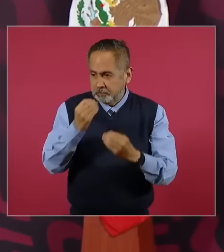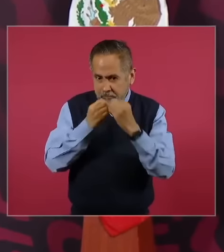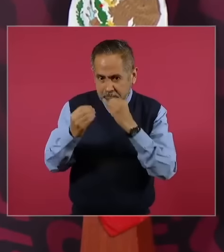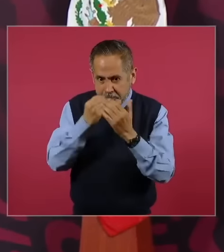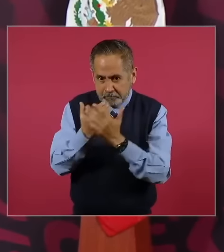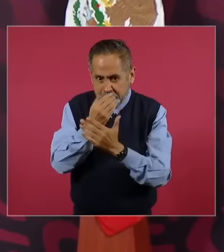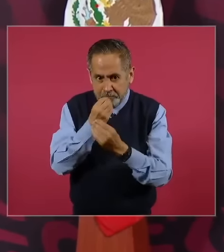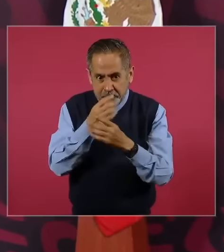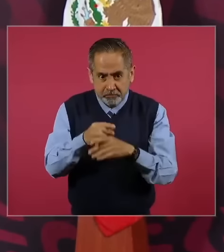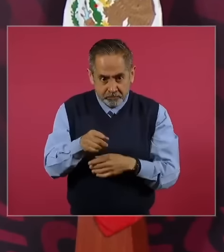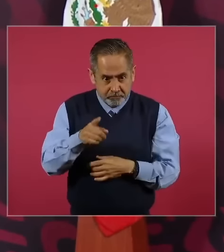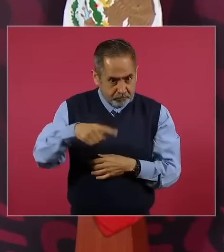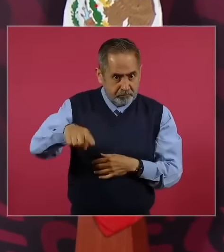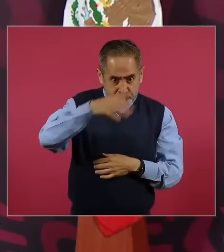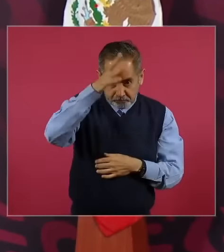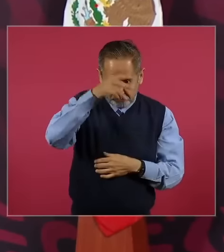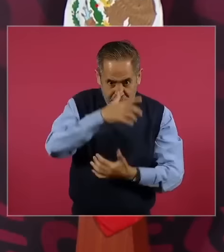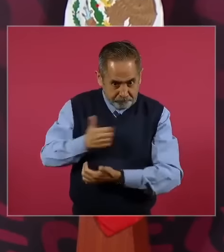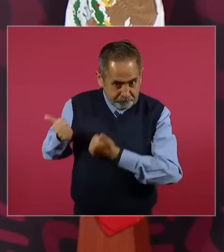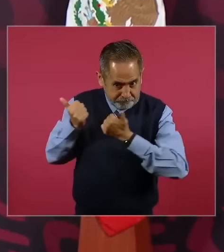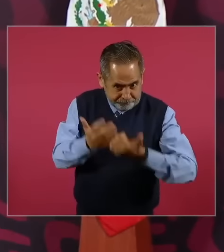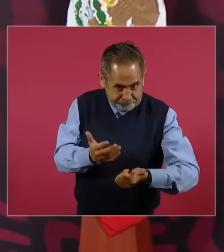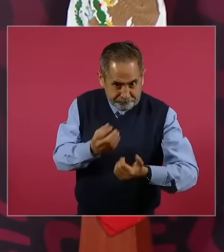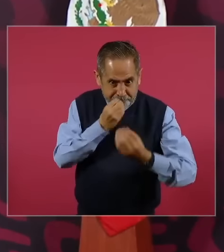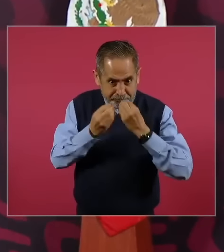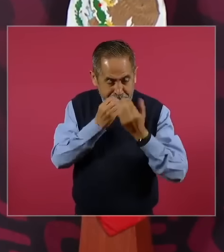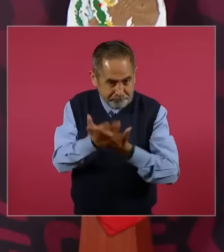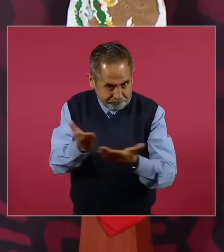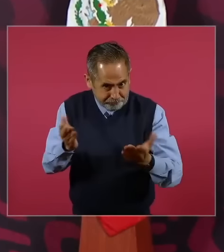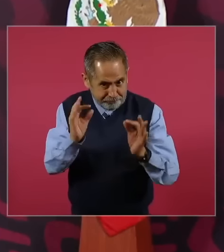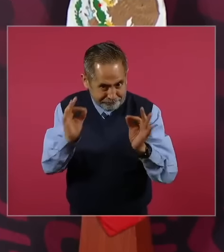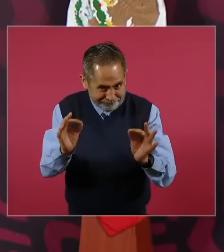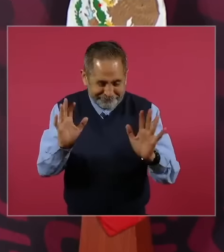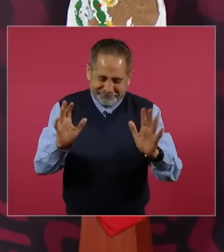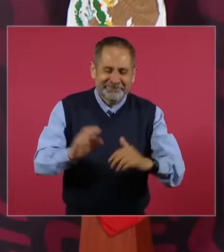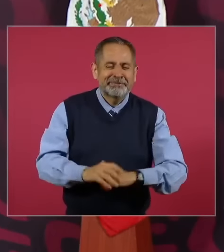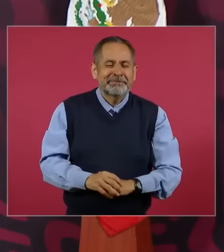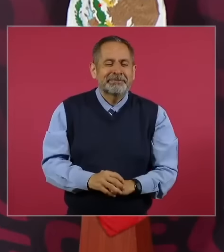desayunamos. Ustedes quedaron en traer el desayuno,